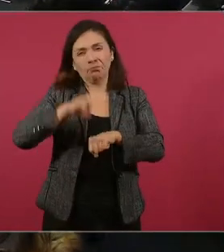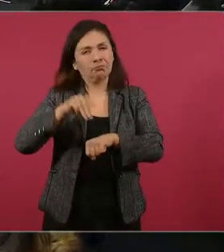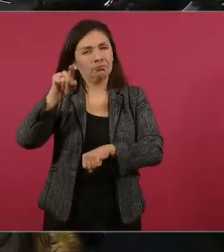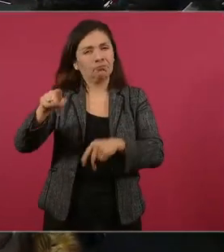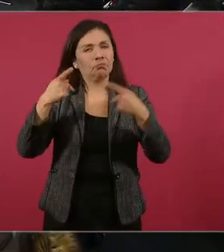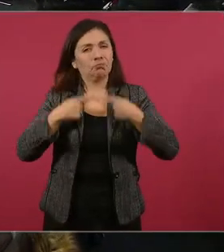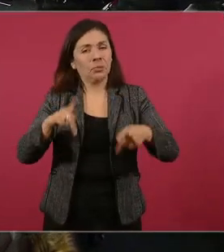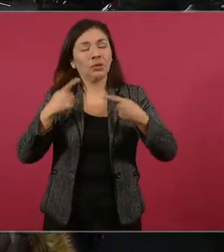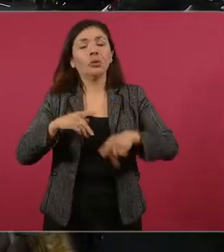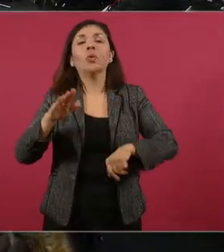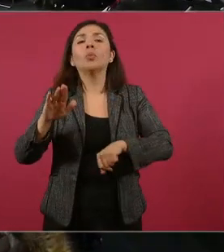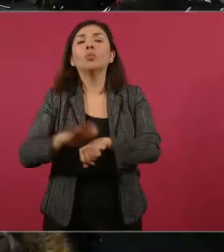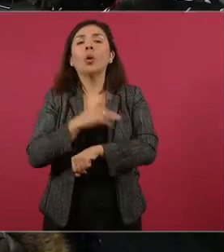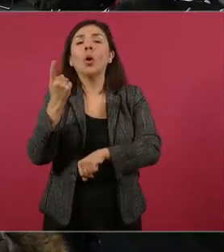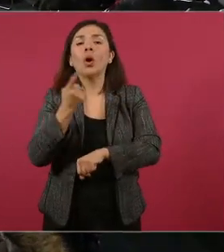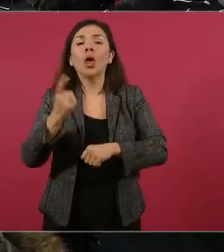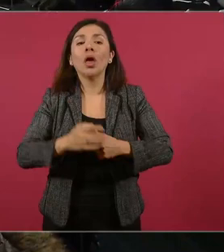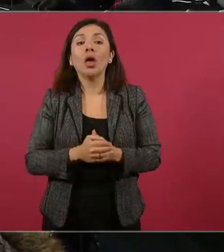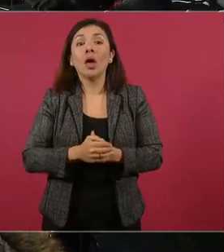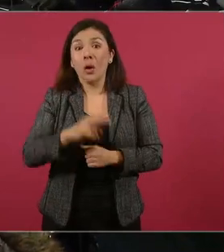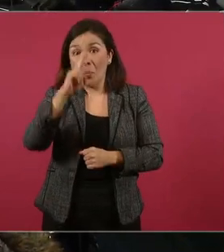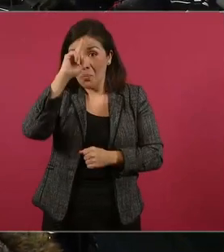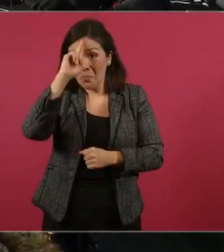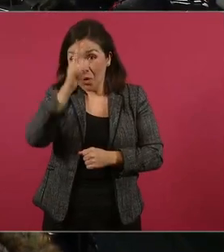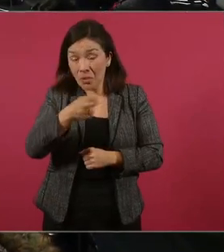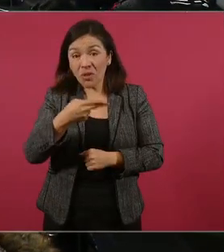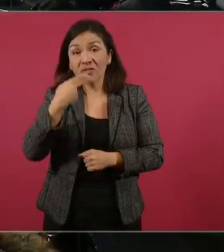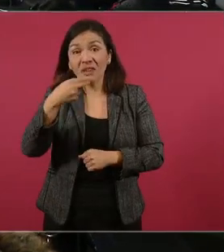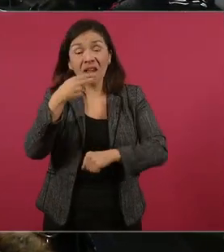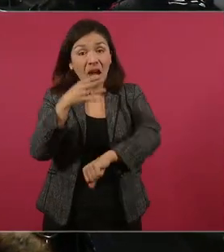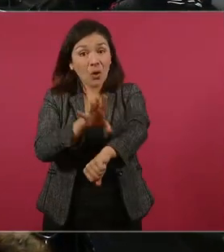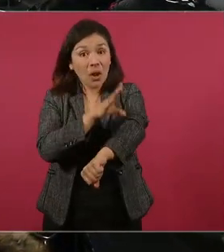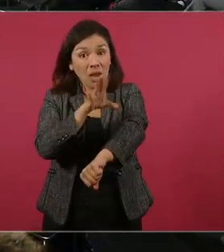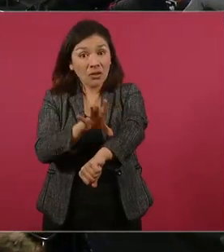que por qué prohibir los vapeadores